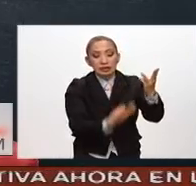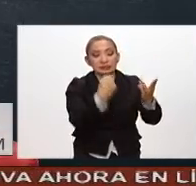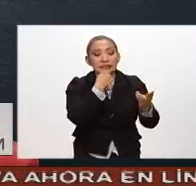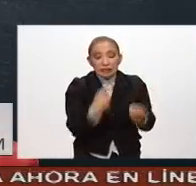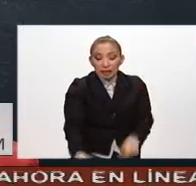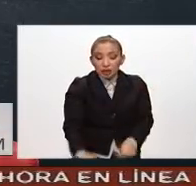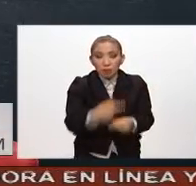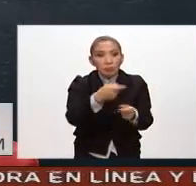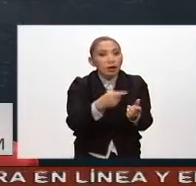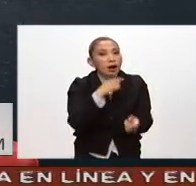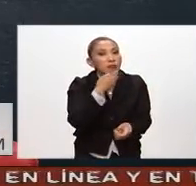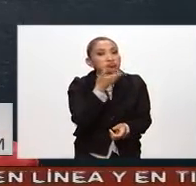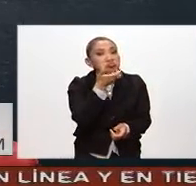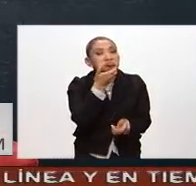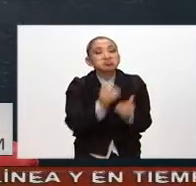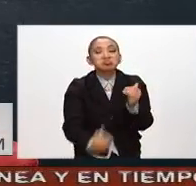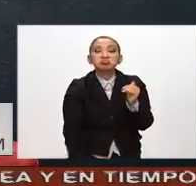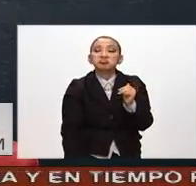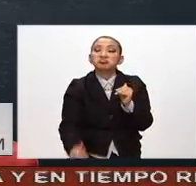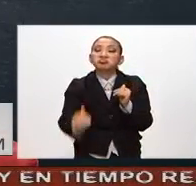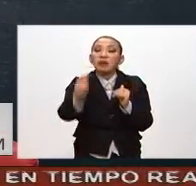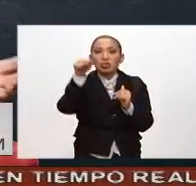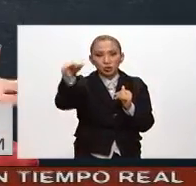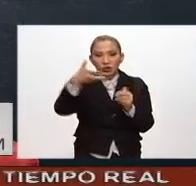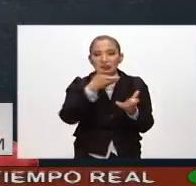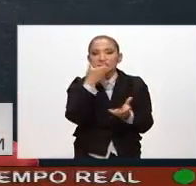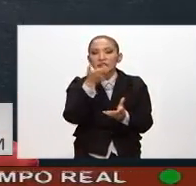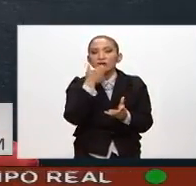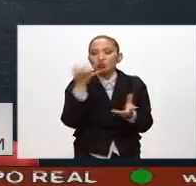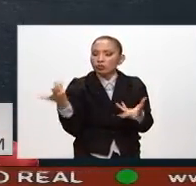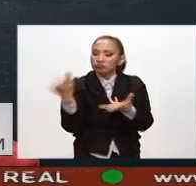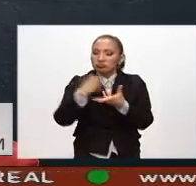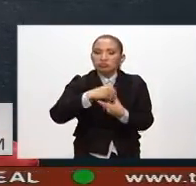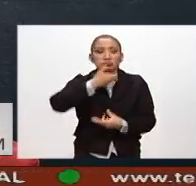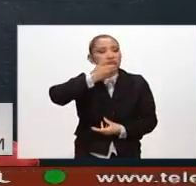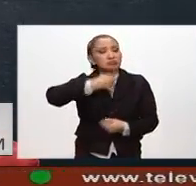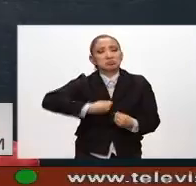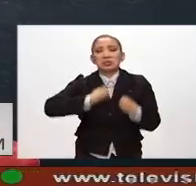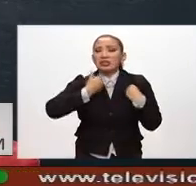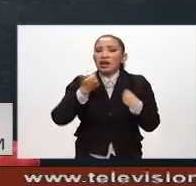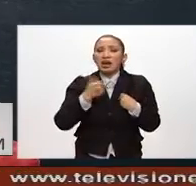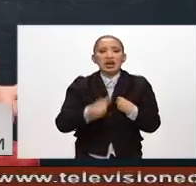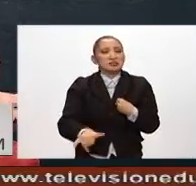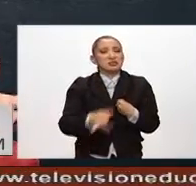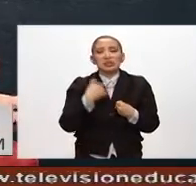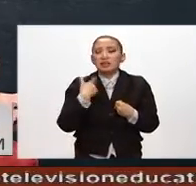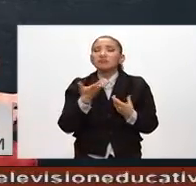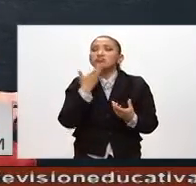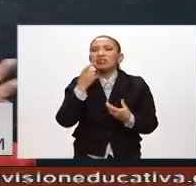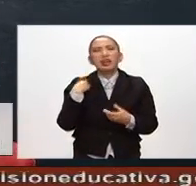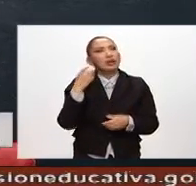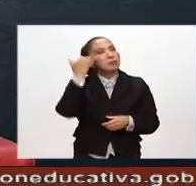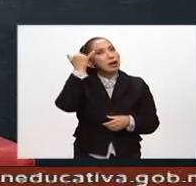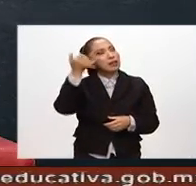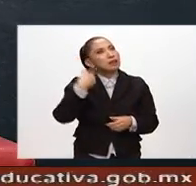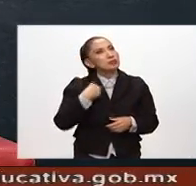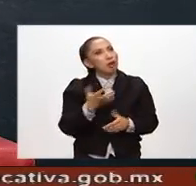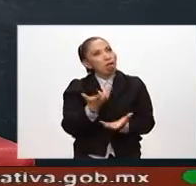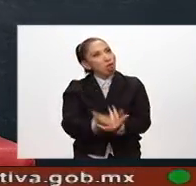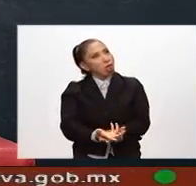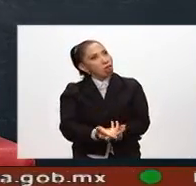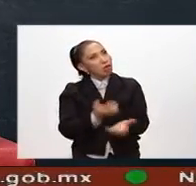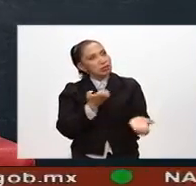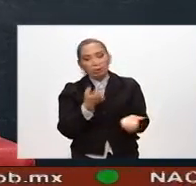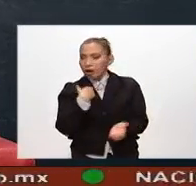niño. Es decir, cuando te generan el hábito, lo integras a tu rutina cotidiana. Y entonces no te imaginas tu día sin tu